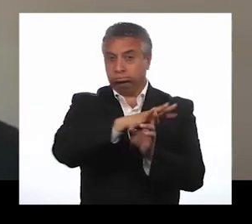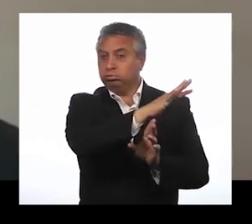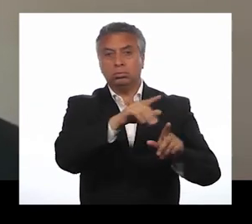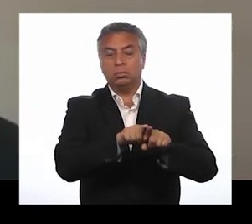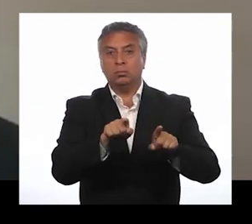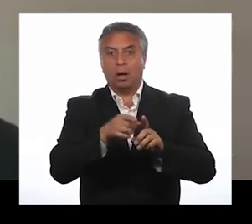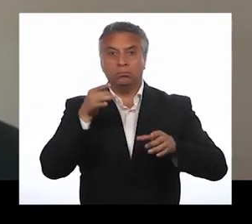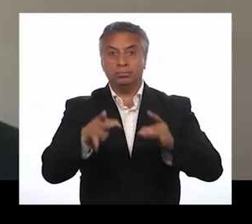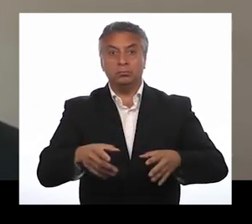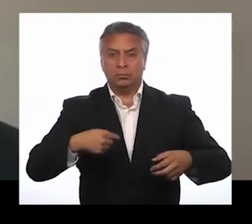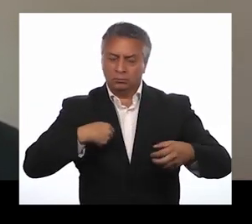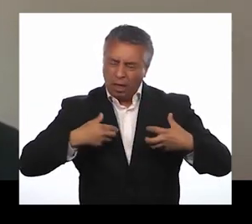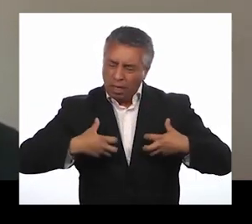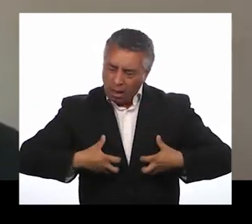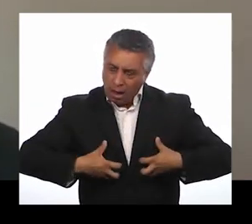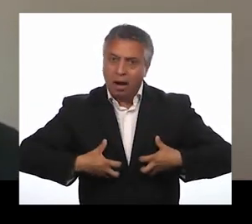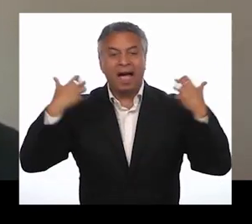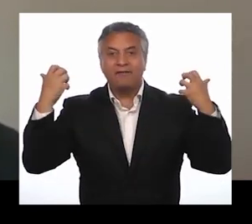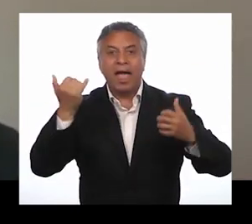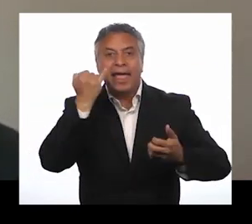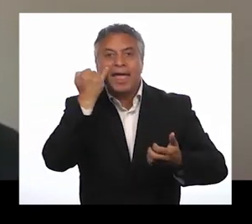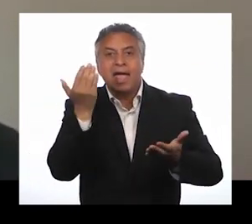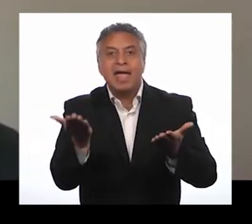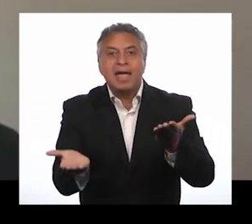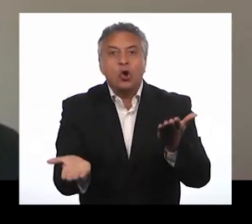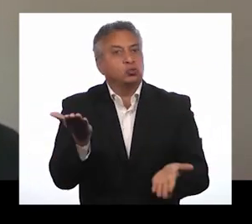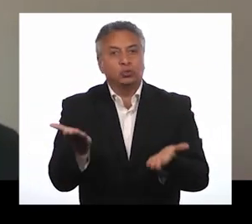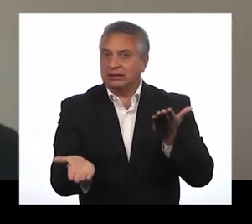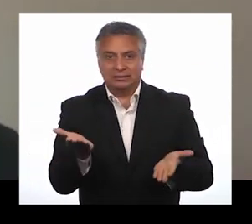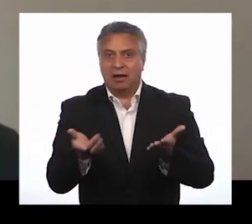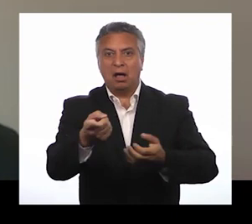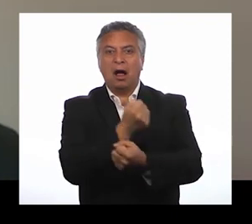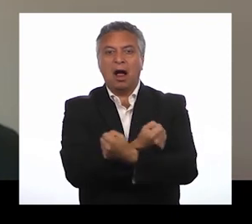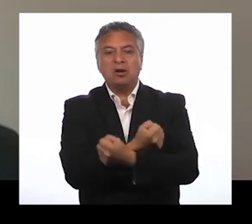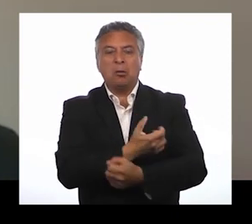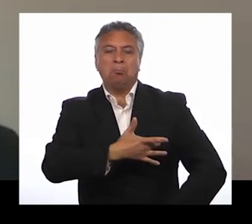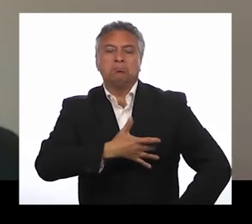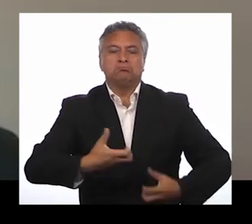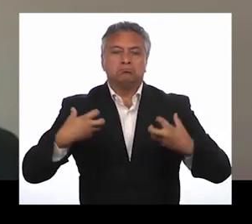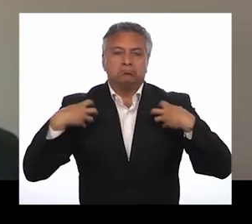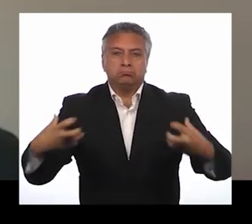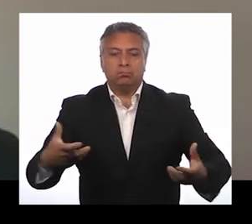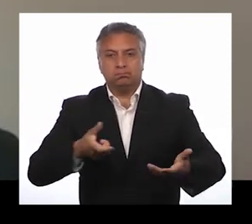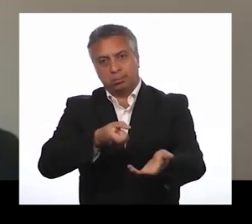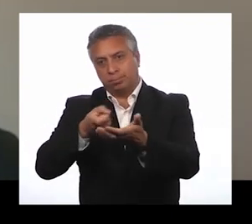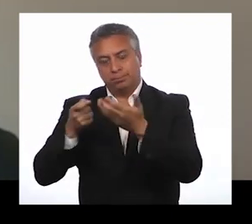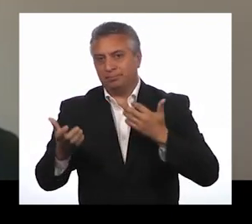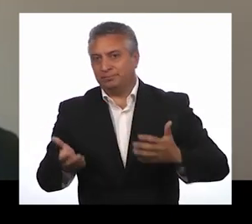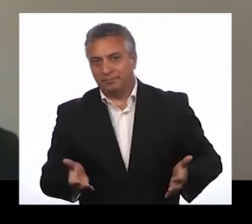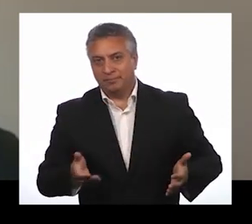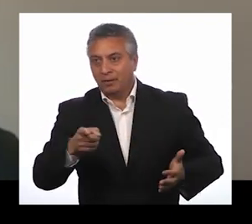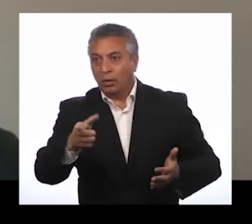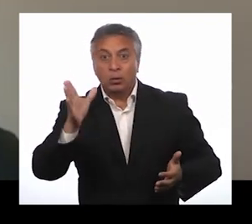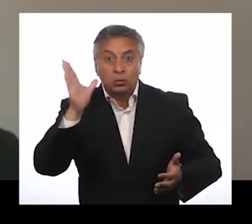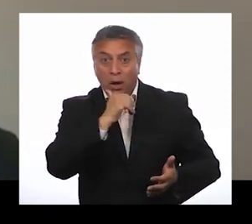no. Y me daba rabia eso, me daba rabia la justicia con la que Carabinero actuaba. Y no